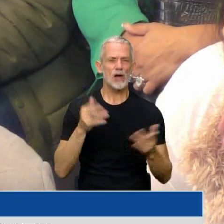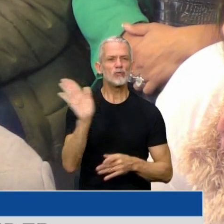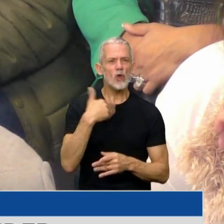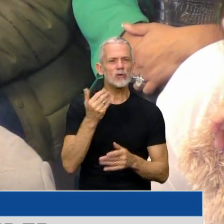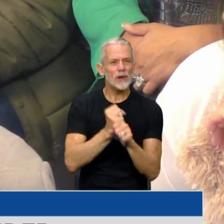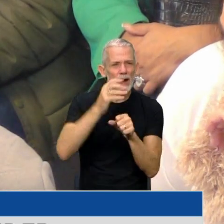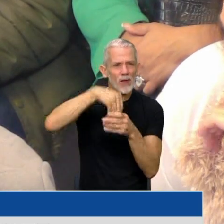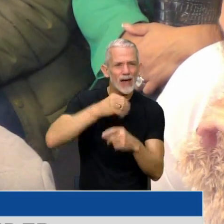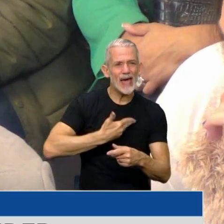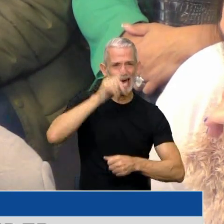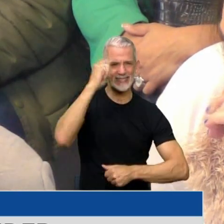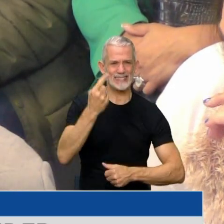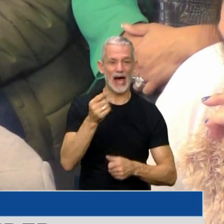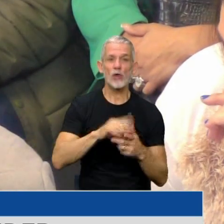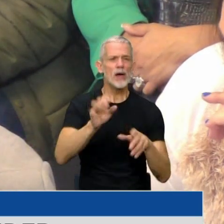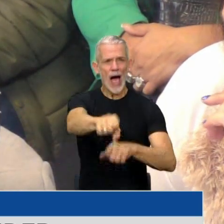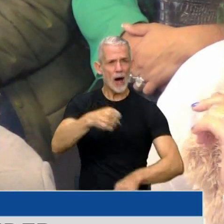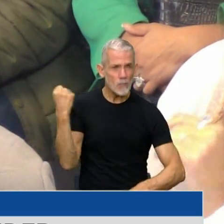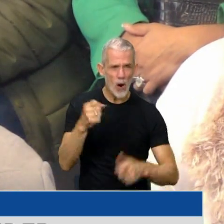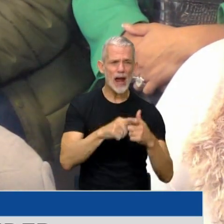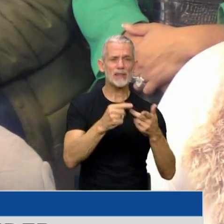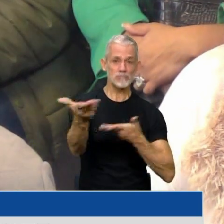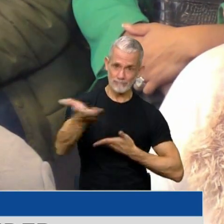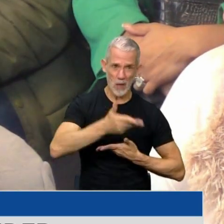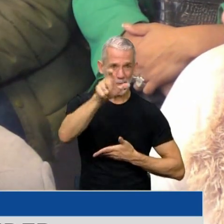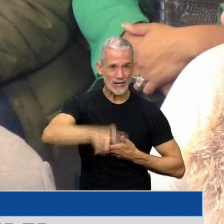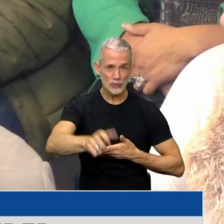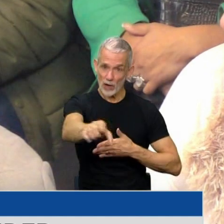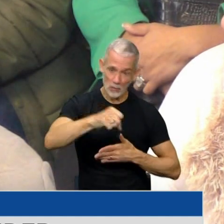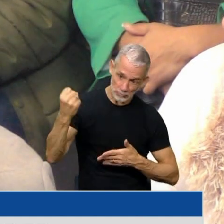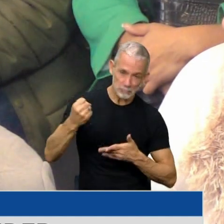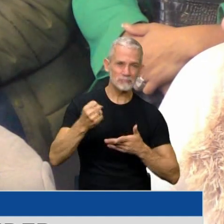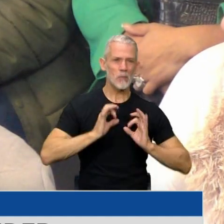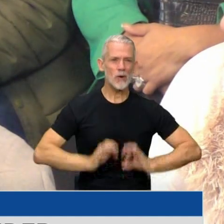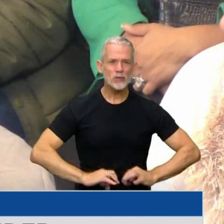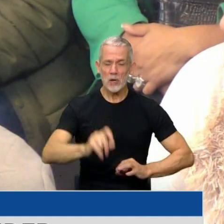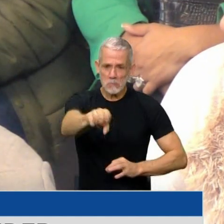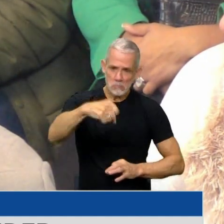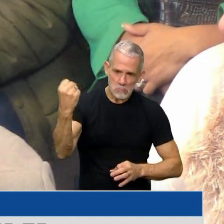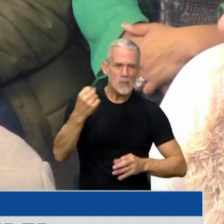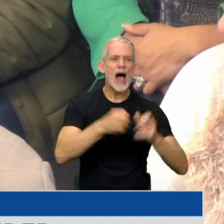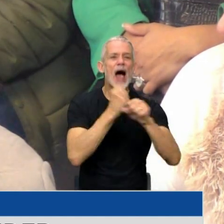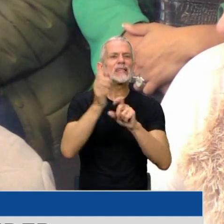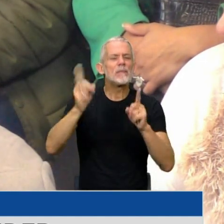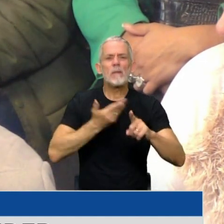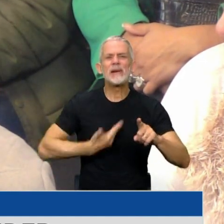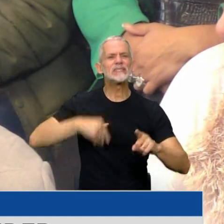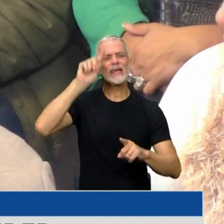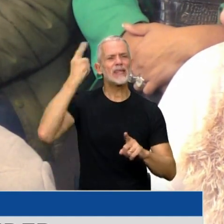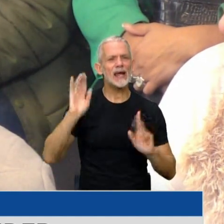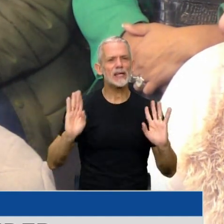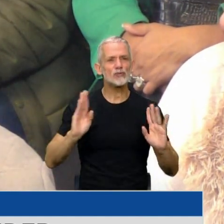somos agentes del Estado, desde el que abre la puerta y recibe a una persona en una institución, en un ente público, hasta el presidente de la